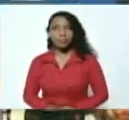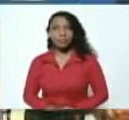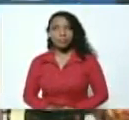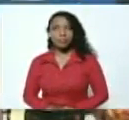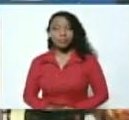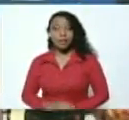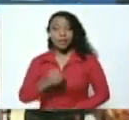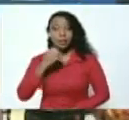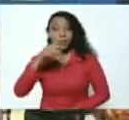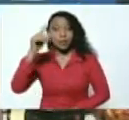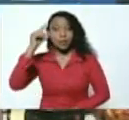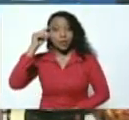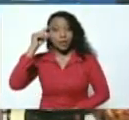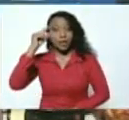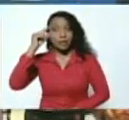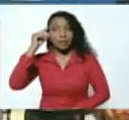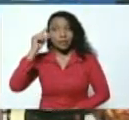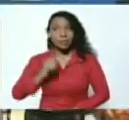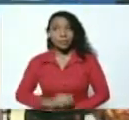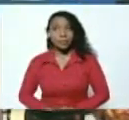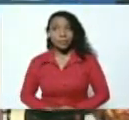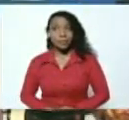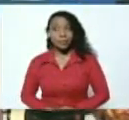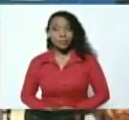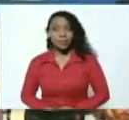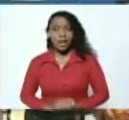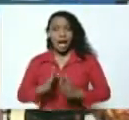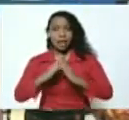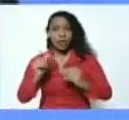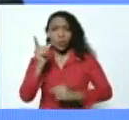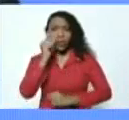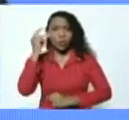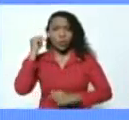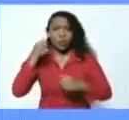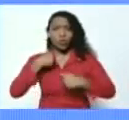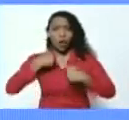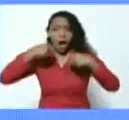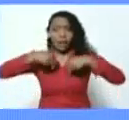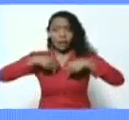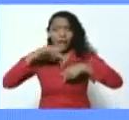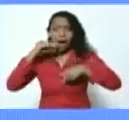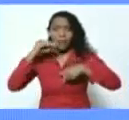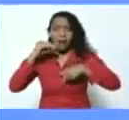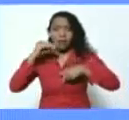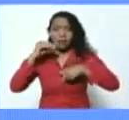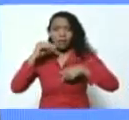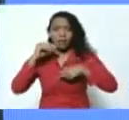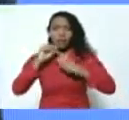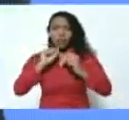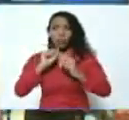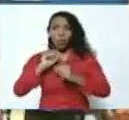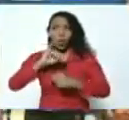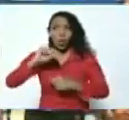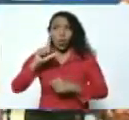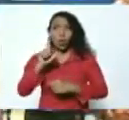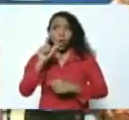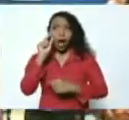Buenos días todavía, ¿no? A todos y a todas. Yo voy a hablar desde aquí. Julio habló